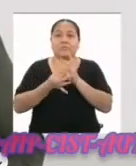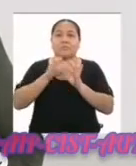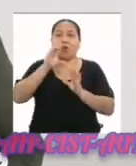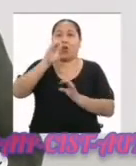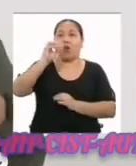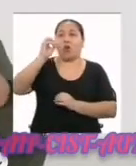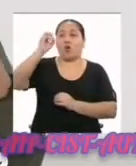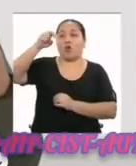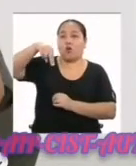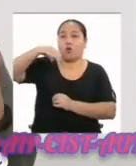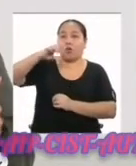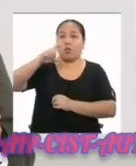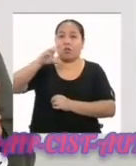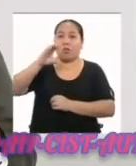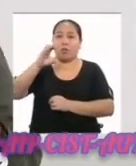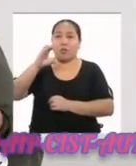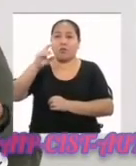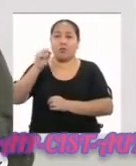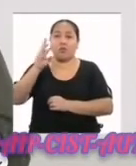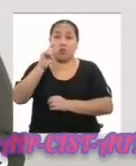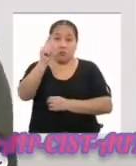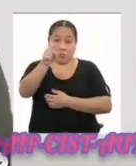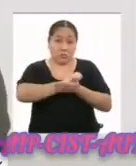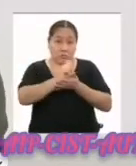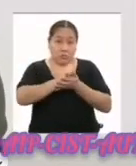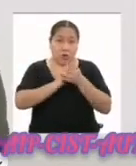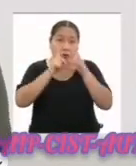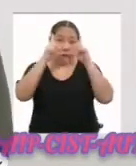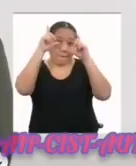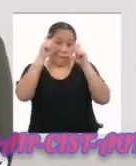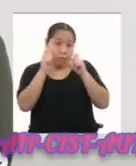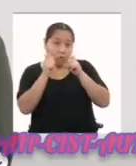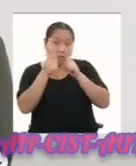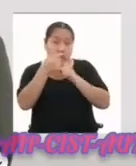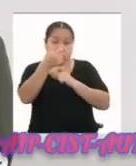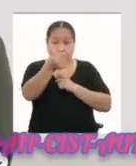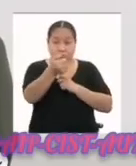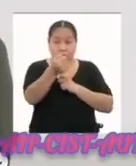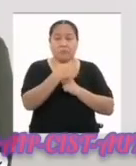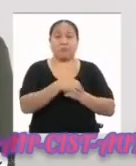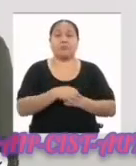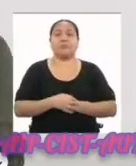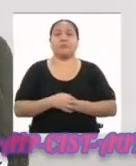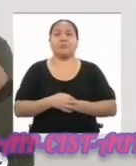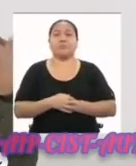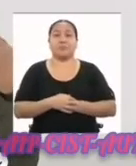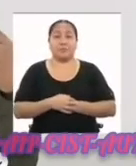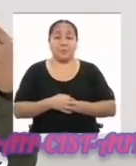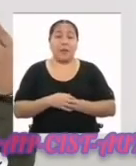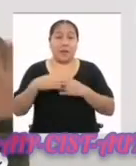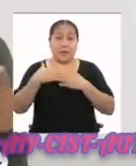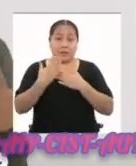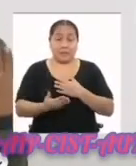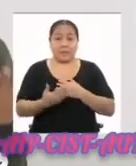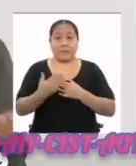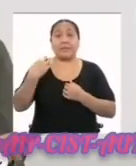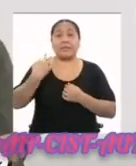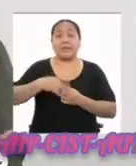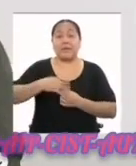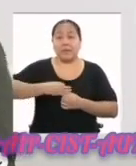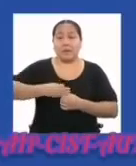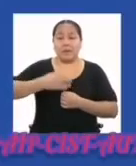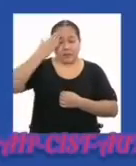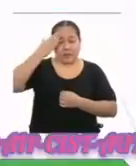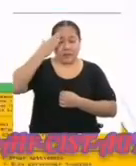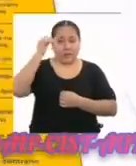Si quieres, puedes anotarlos o tomarle foto a la pantalla con tu celular, para que los tengas siempre a la